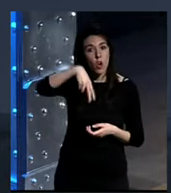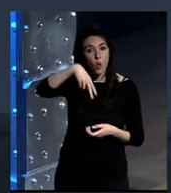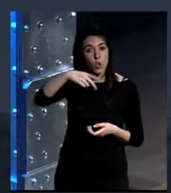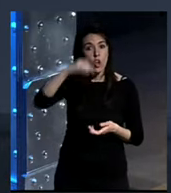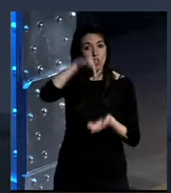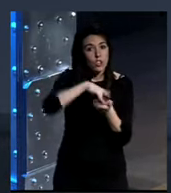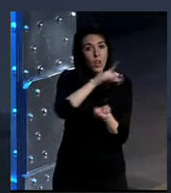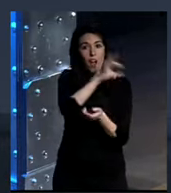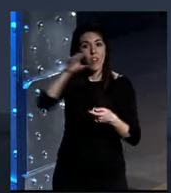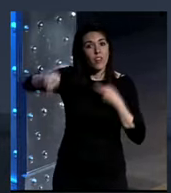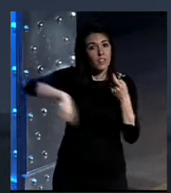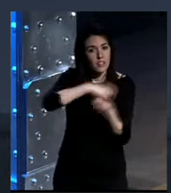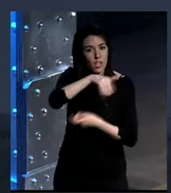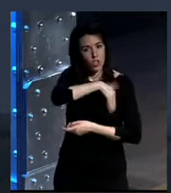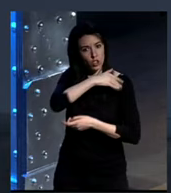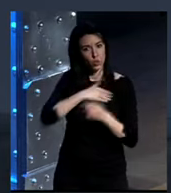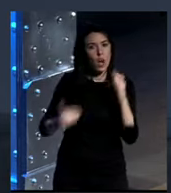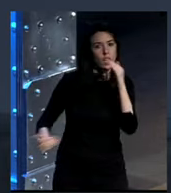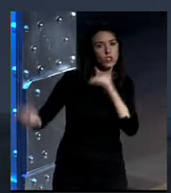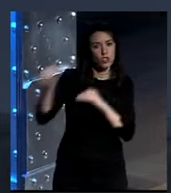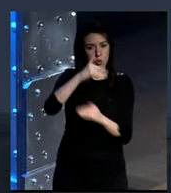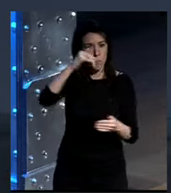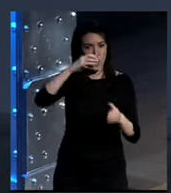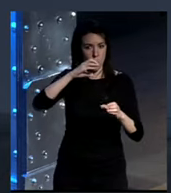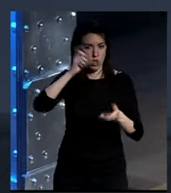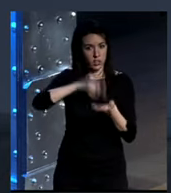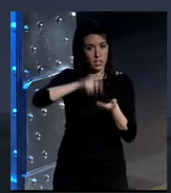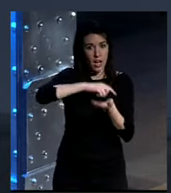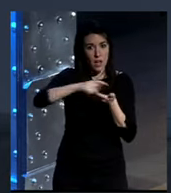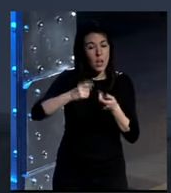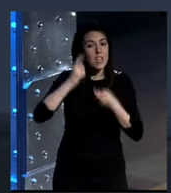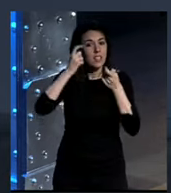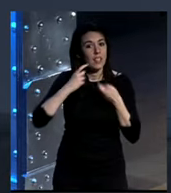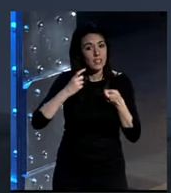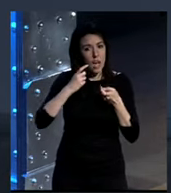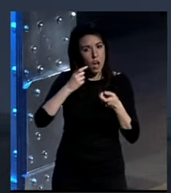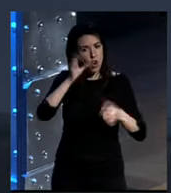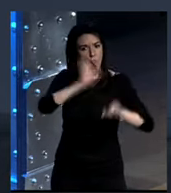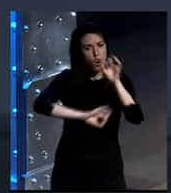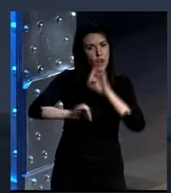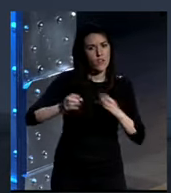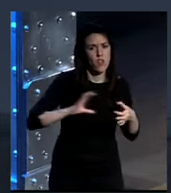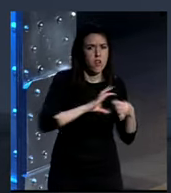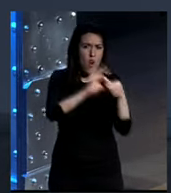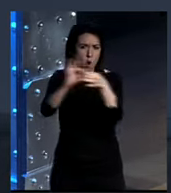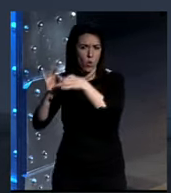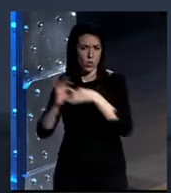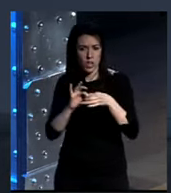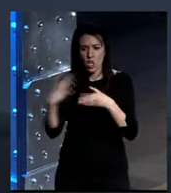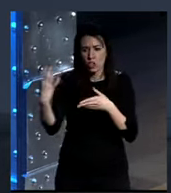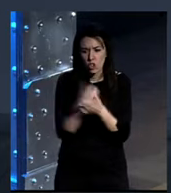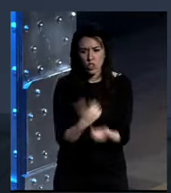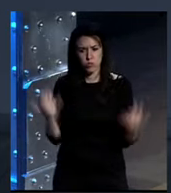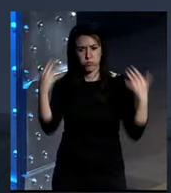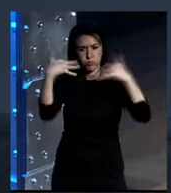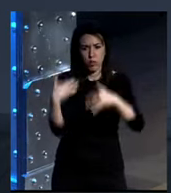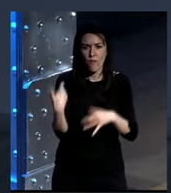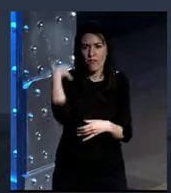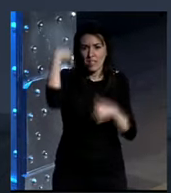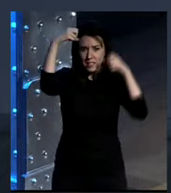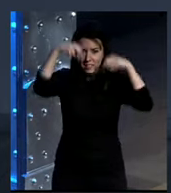Escuela Superior de Telégrafo, vamos a tratar de hacer una organización unitaria donde estemos todos, que no falte nadie, y sea